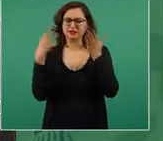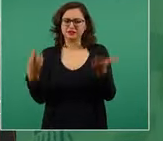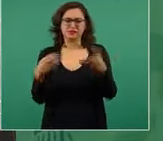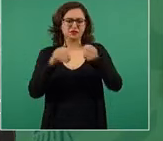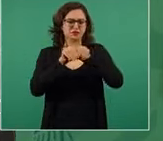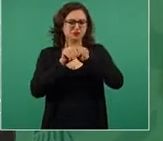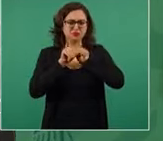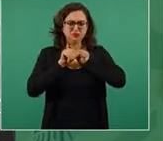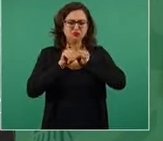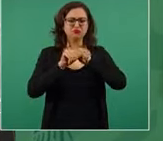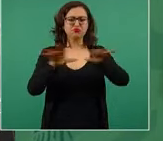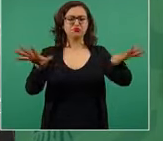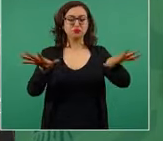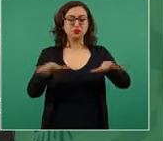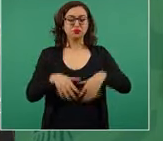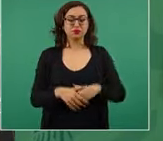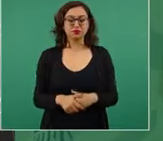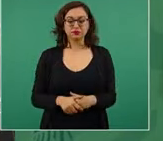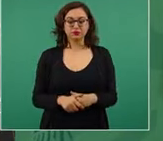un artículo